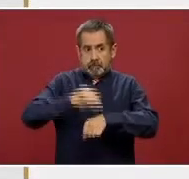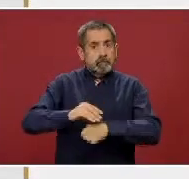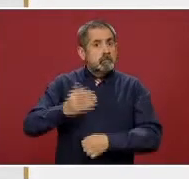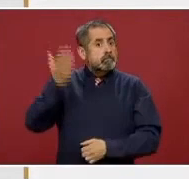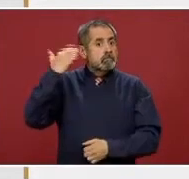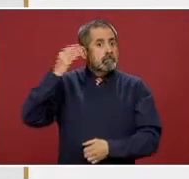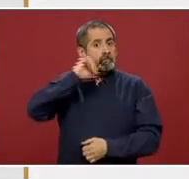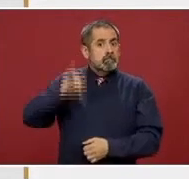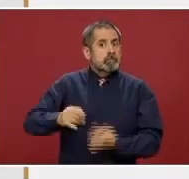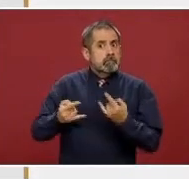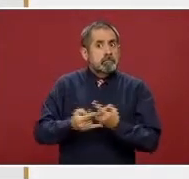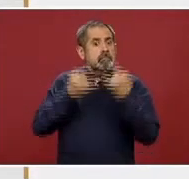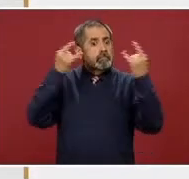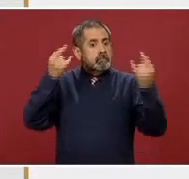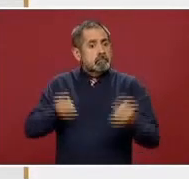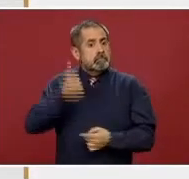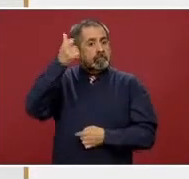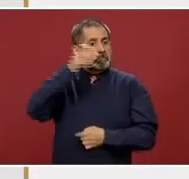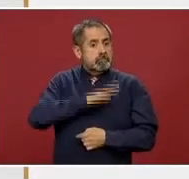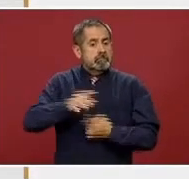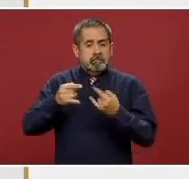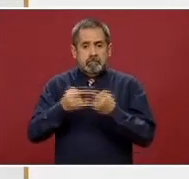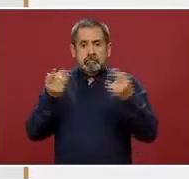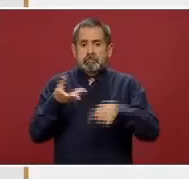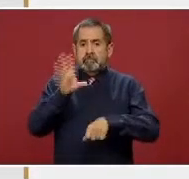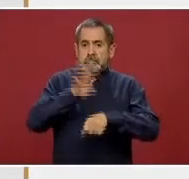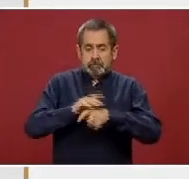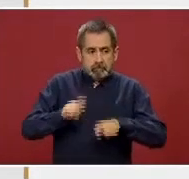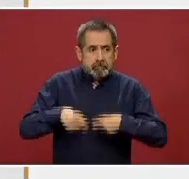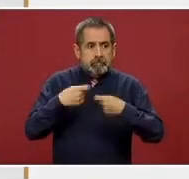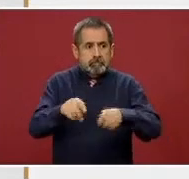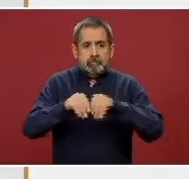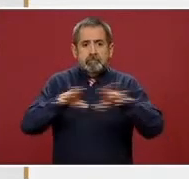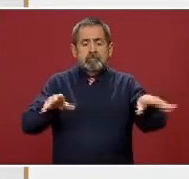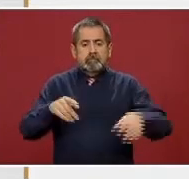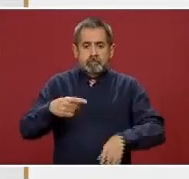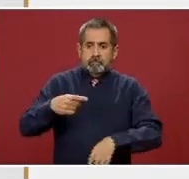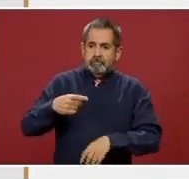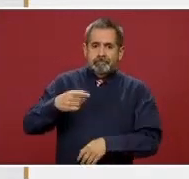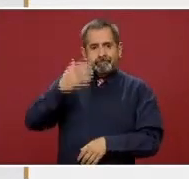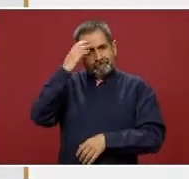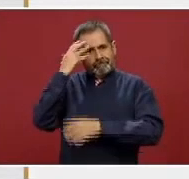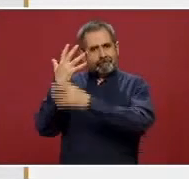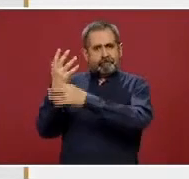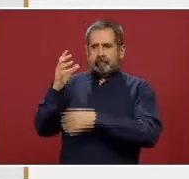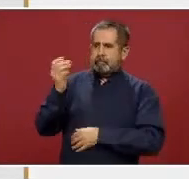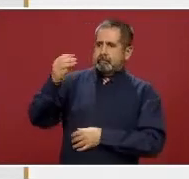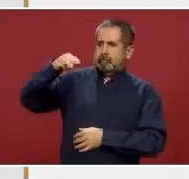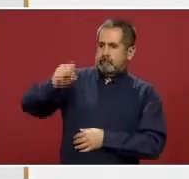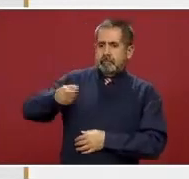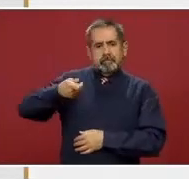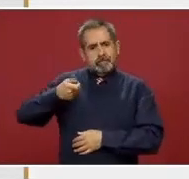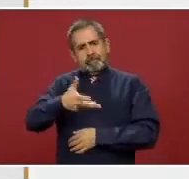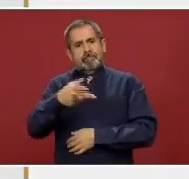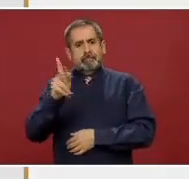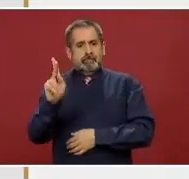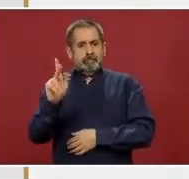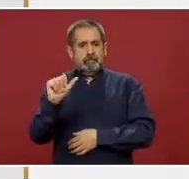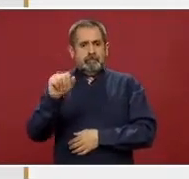Instituto Mexicano del Seguro Social y tiene que ver con la declaratoria de pandemia que ha hecho la Organización Mundial de la